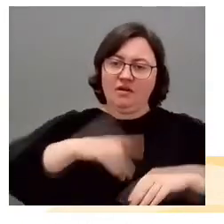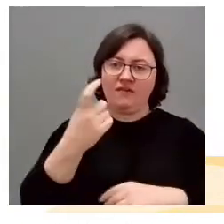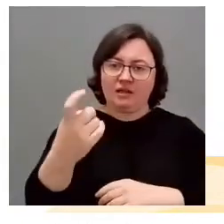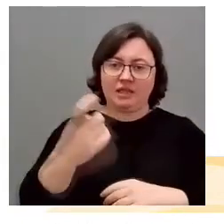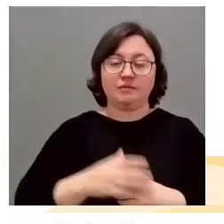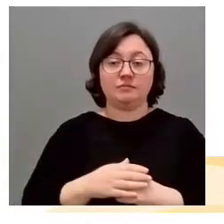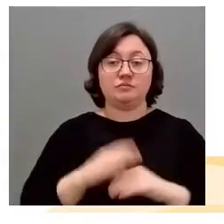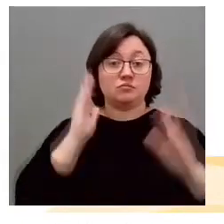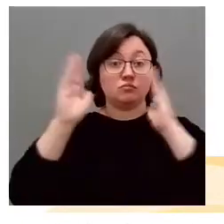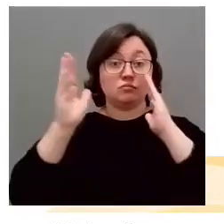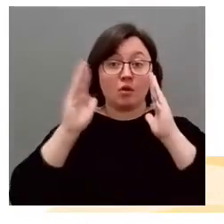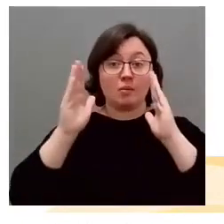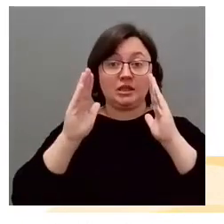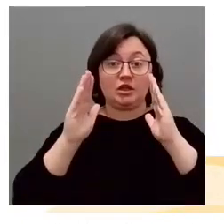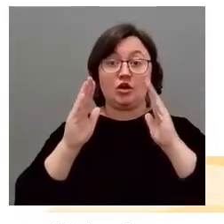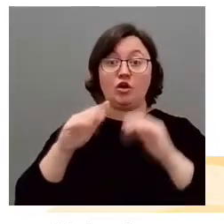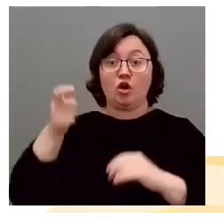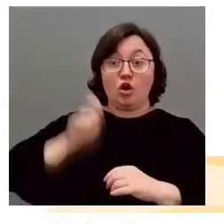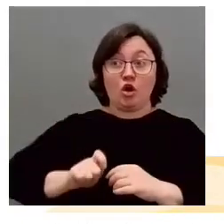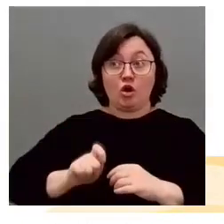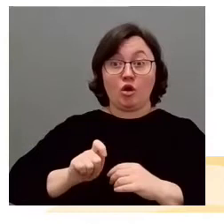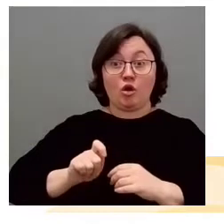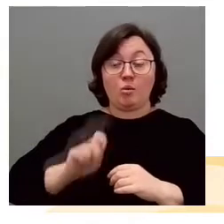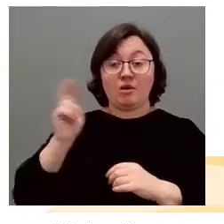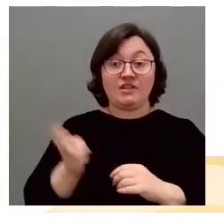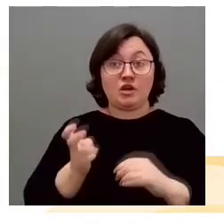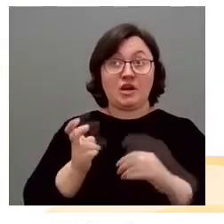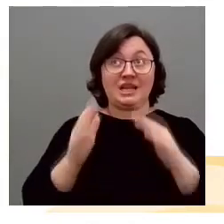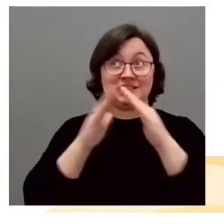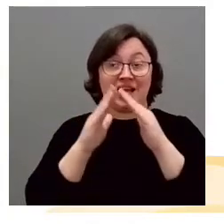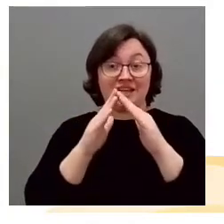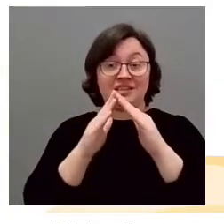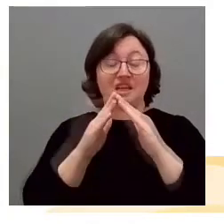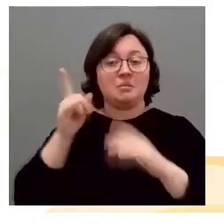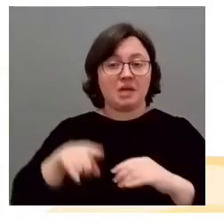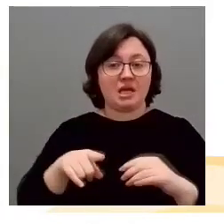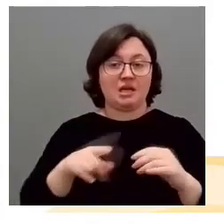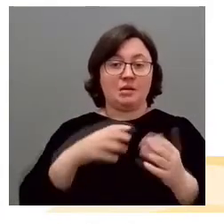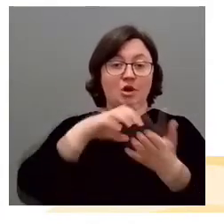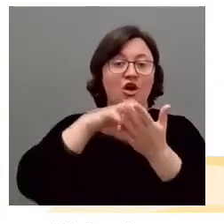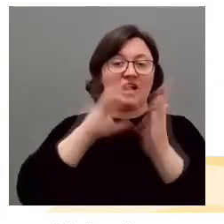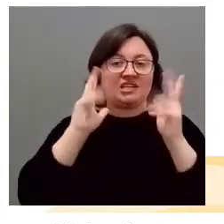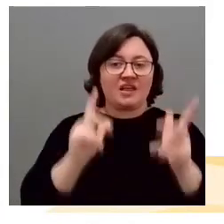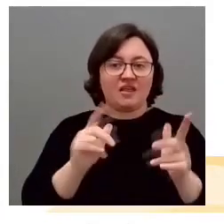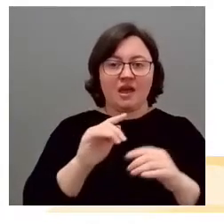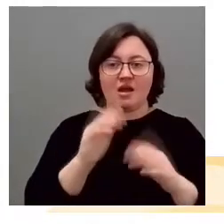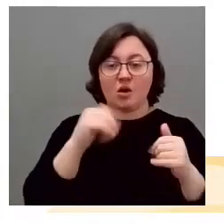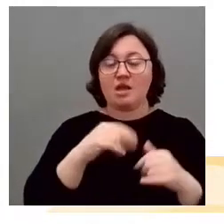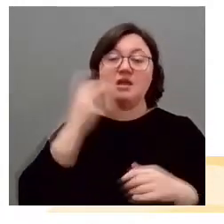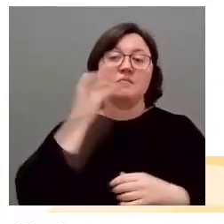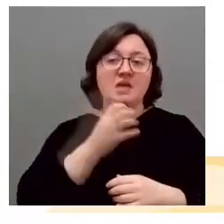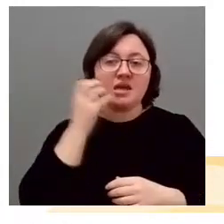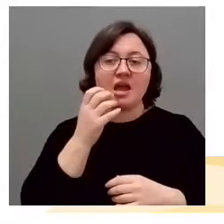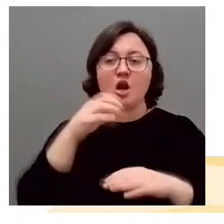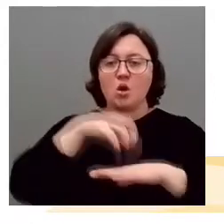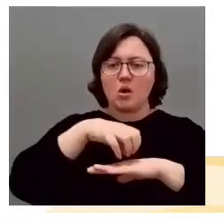en ese momento estaban en casa las personas, pero eran las residencias, que además, bueno, pues yo creo que Miguel Carballeda,